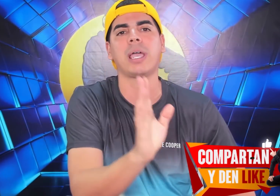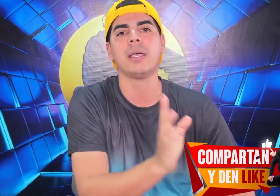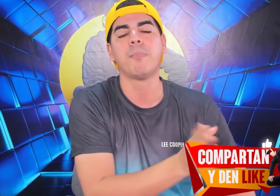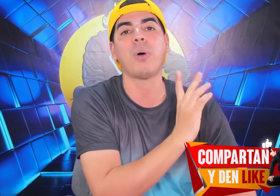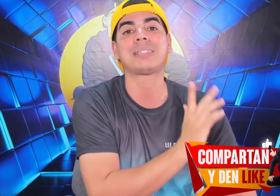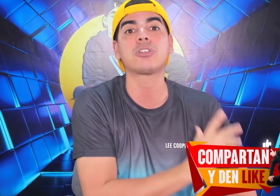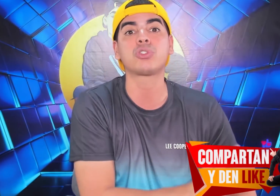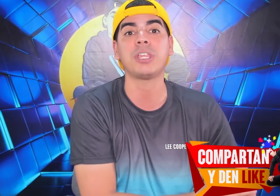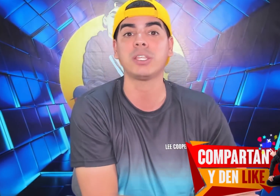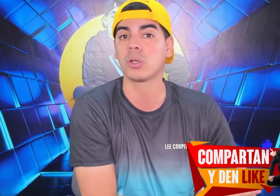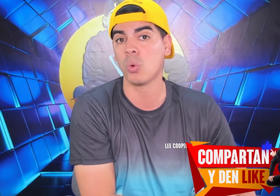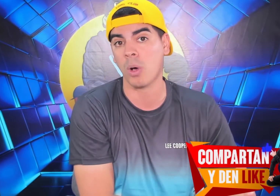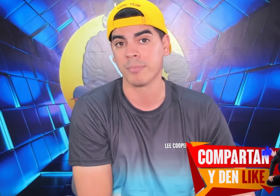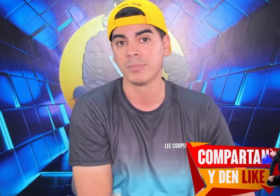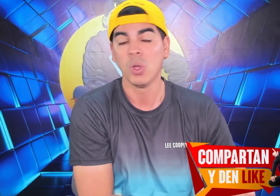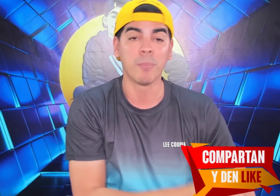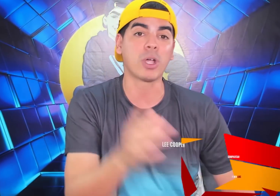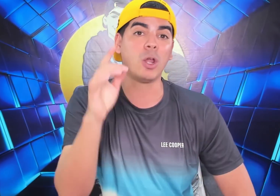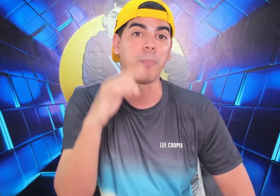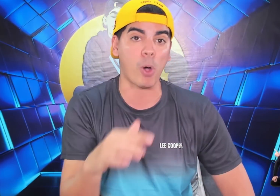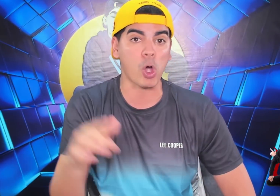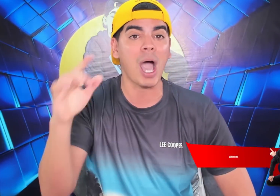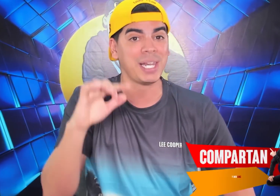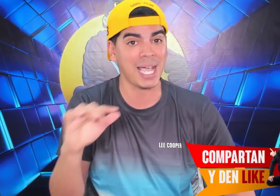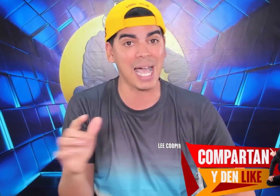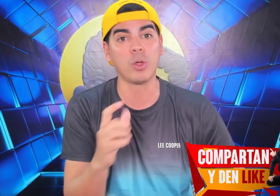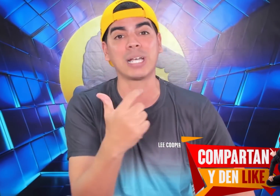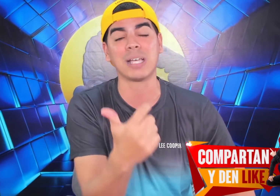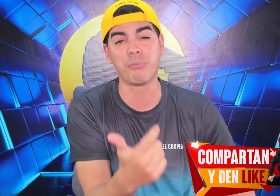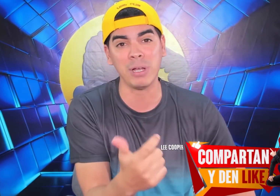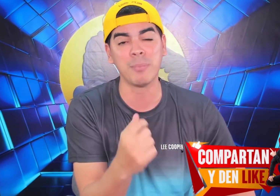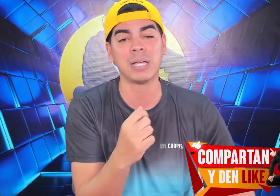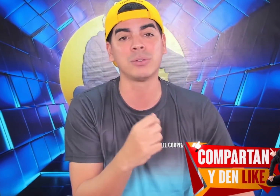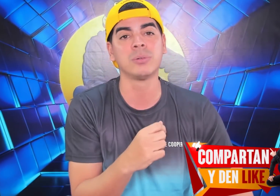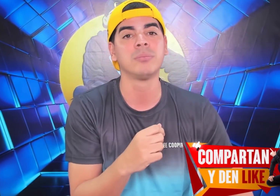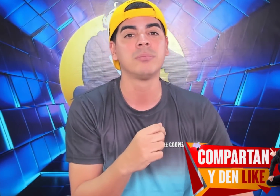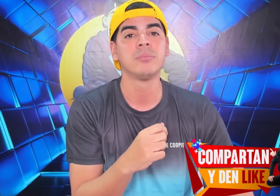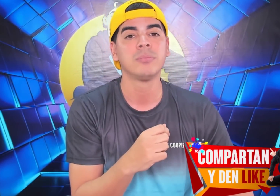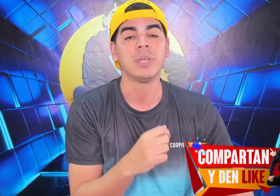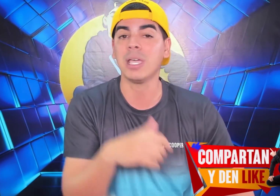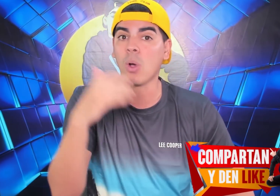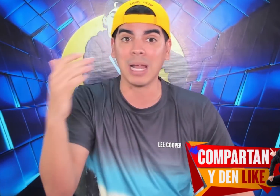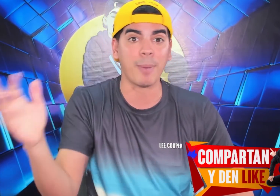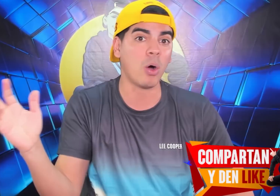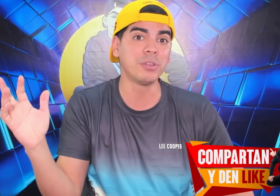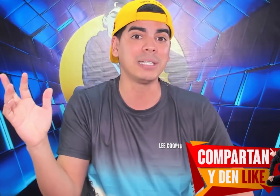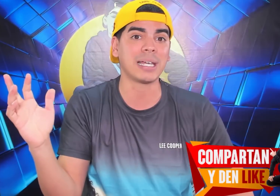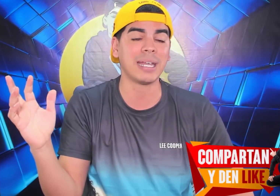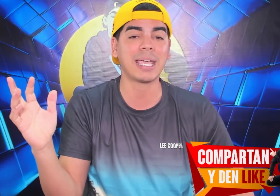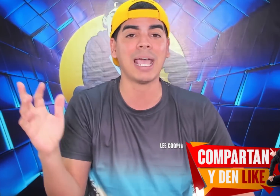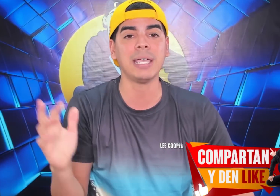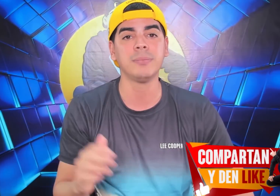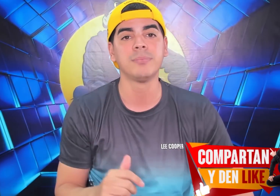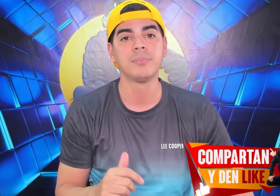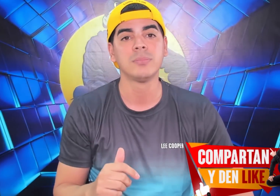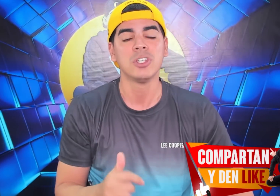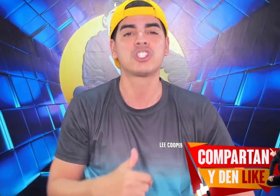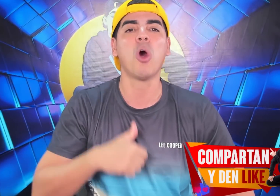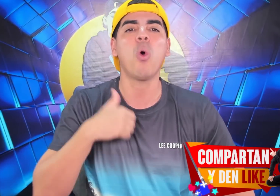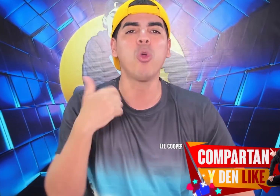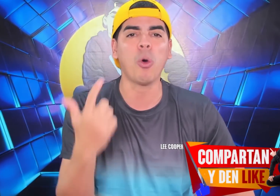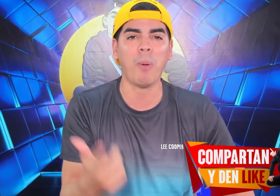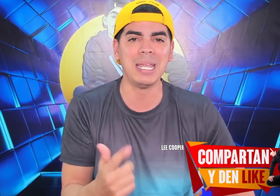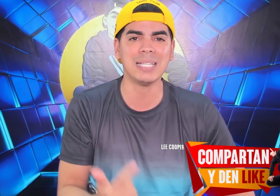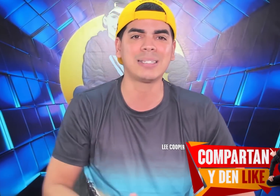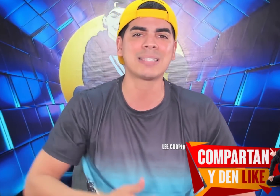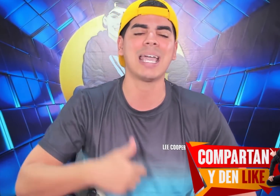0,001% de lo que puede estar sucediendo en Cuba. Porque los pocos arriesgados que están filmando y con el apagón de internet que hay,